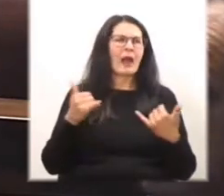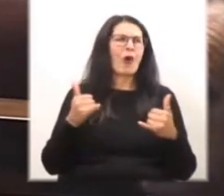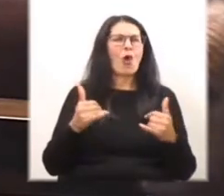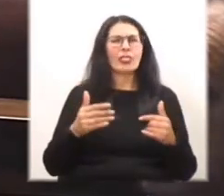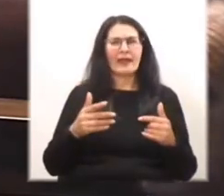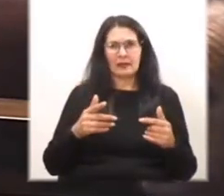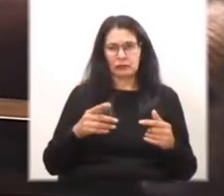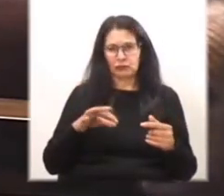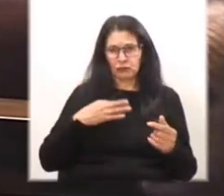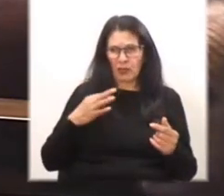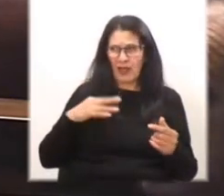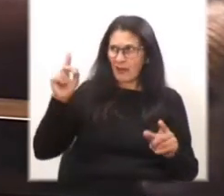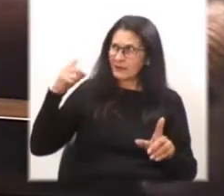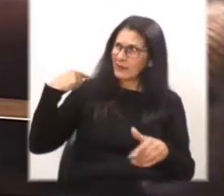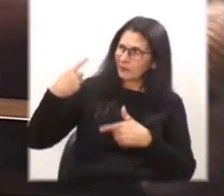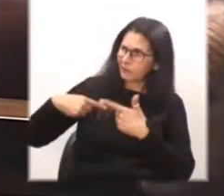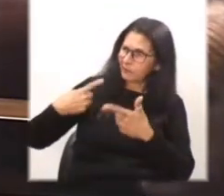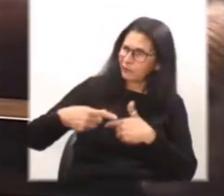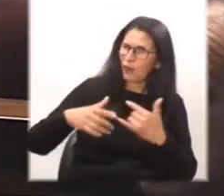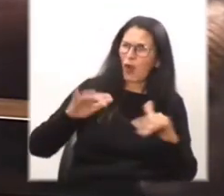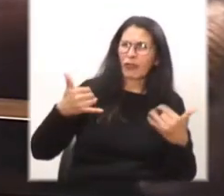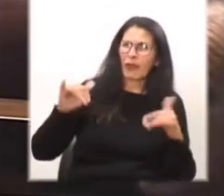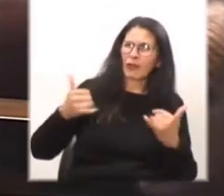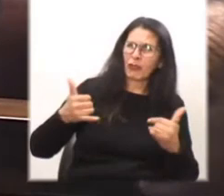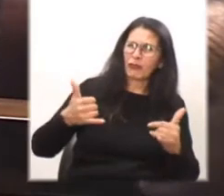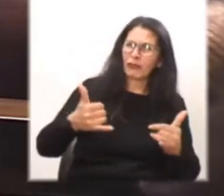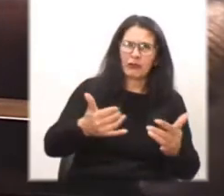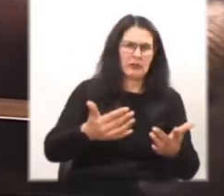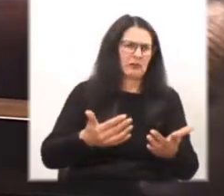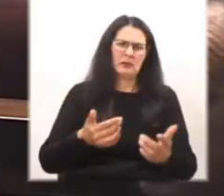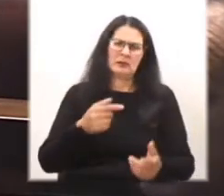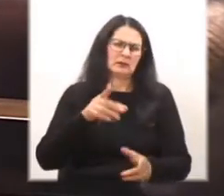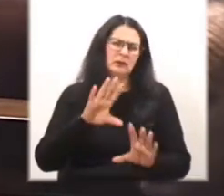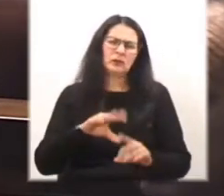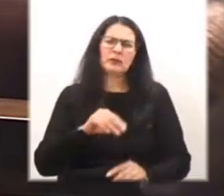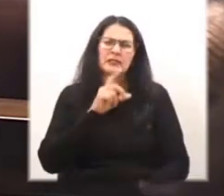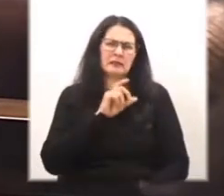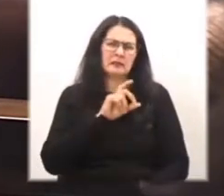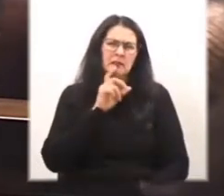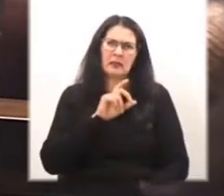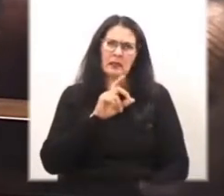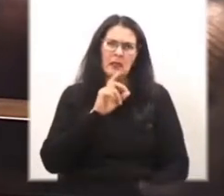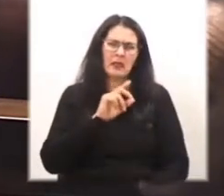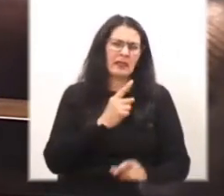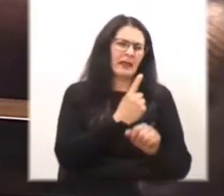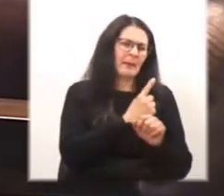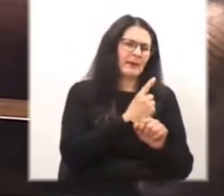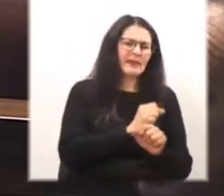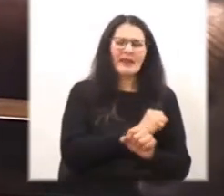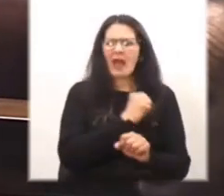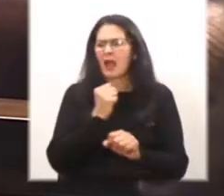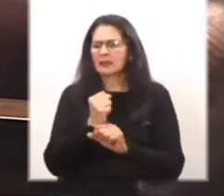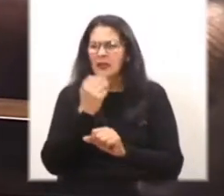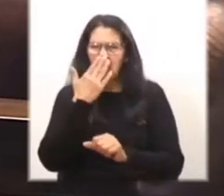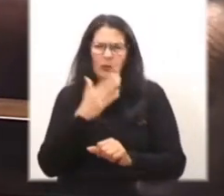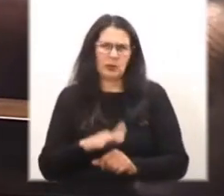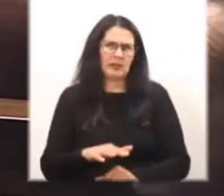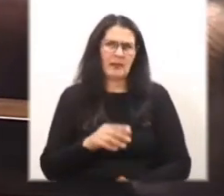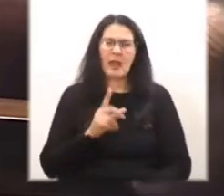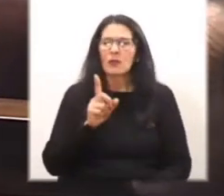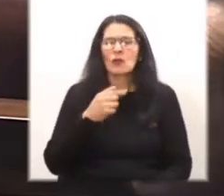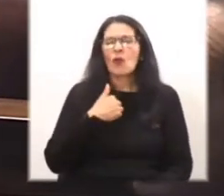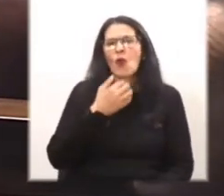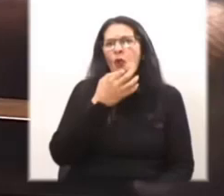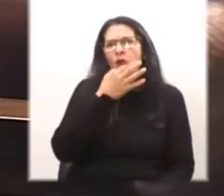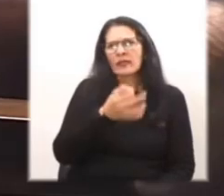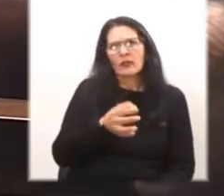y que esto es lo mismo que lo de antes, todo es mentira, de la primera a la última. Y no lo digo para decir